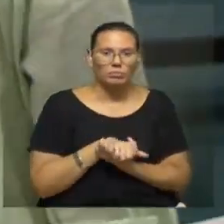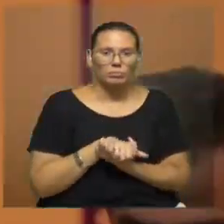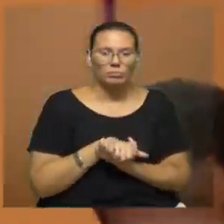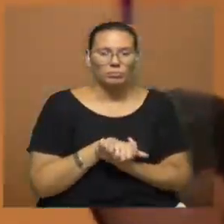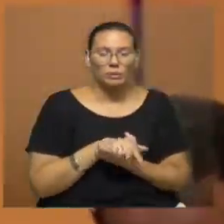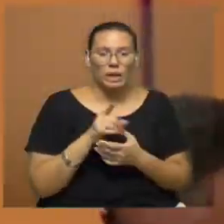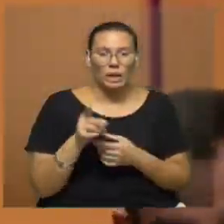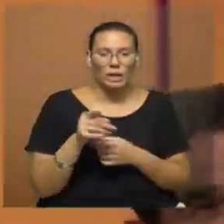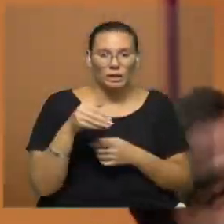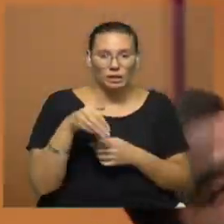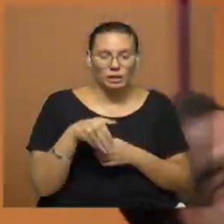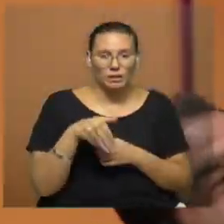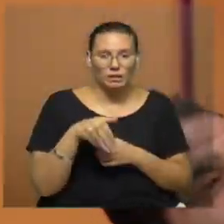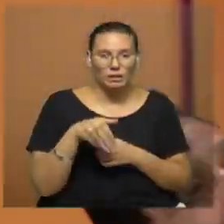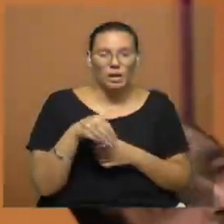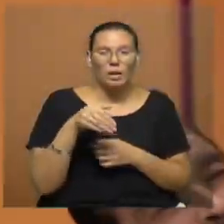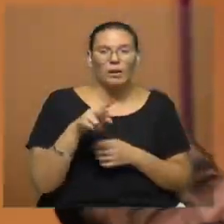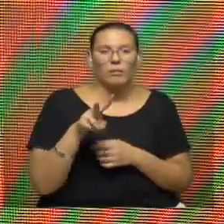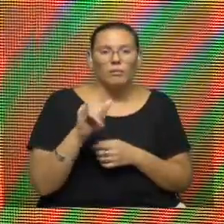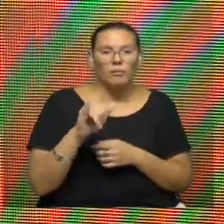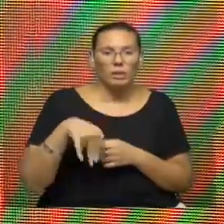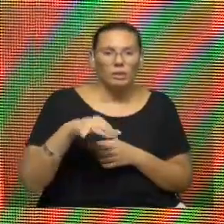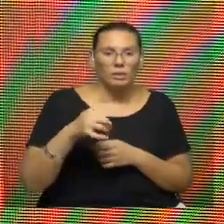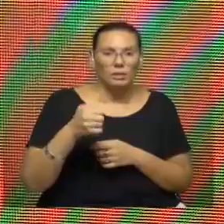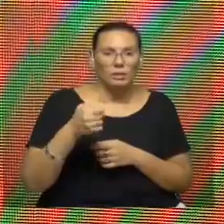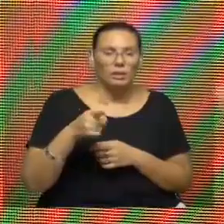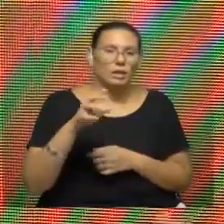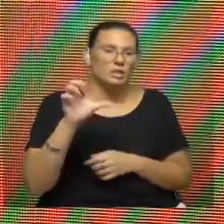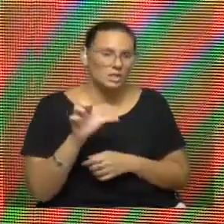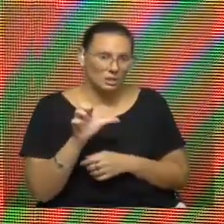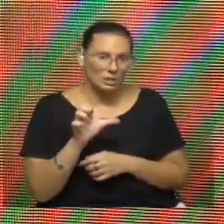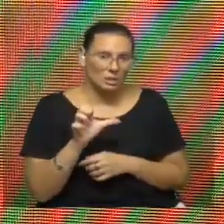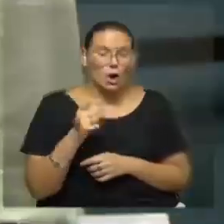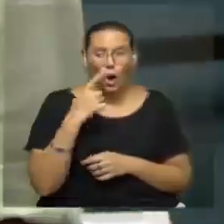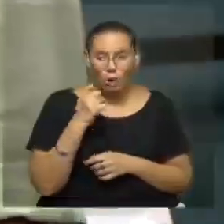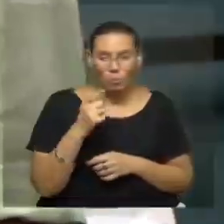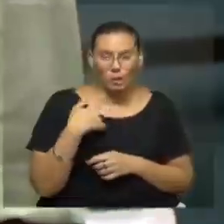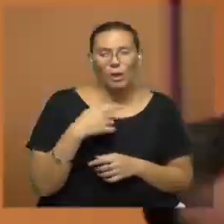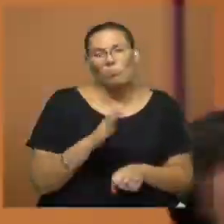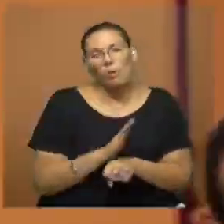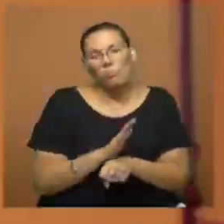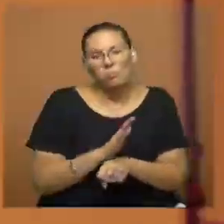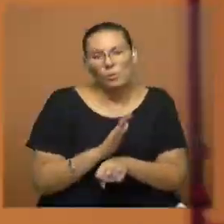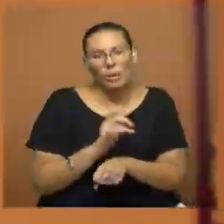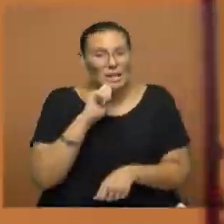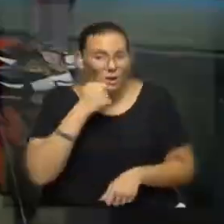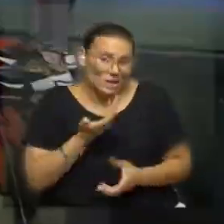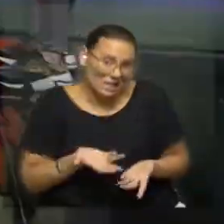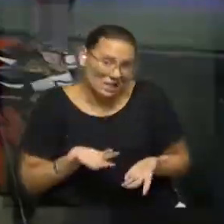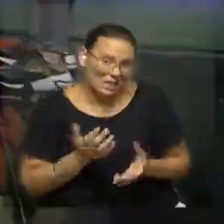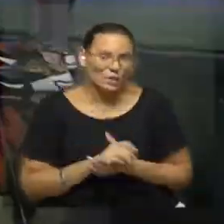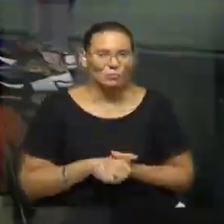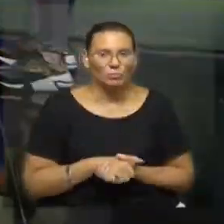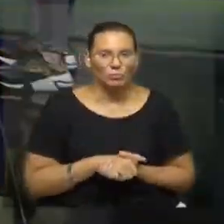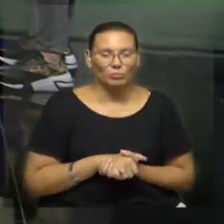Qué atrevido. No, él es Mr. Vintage. No hay novedad porque yo lo presento Mr. así en los shows. Mr. Vintage. Es un piropo, es un piropo. Buenísimo. No sé, me